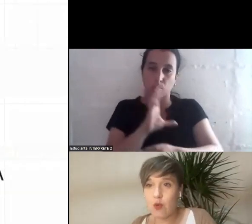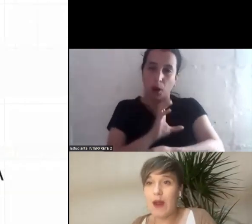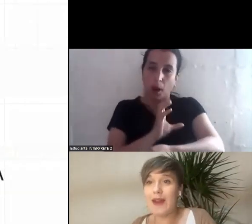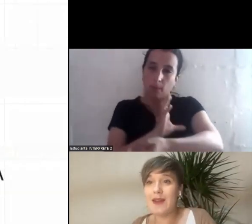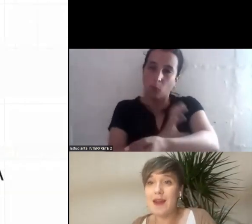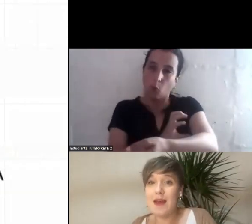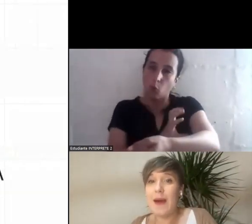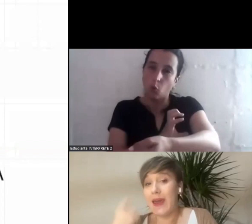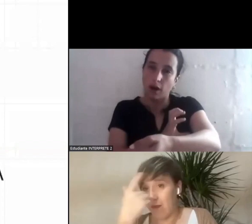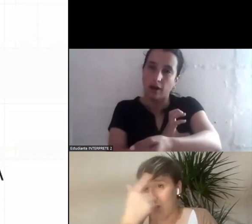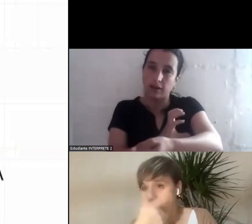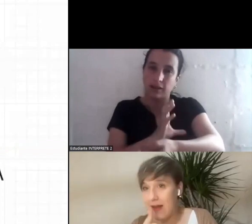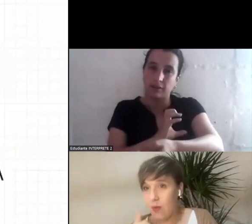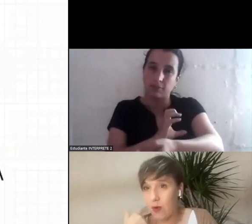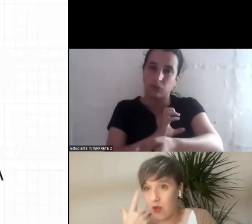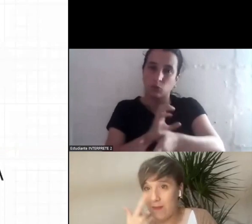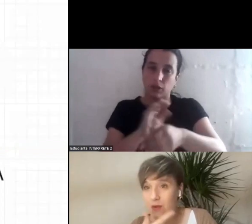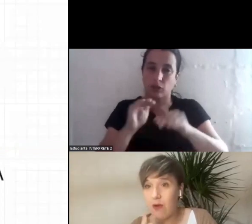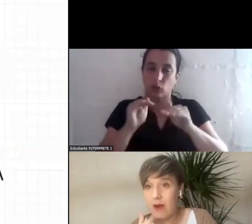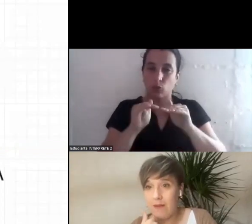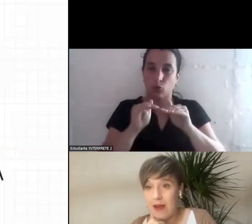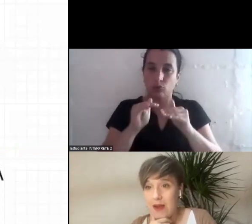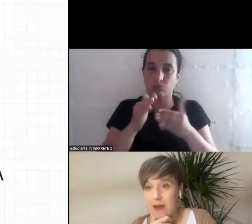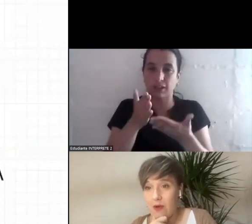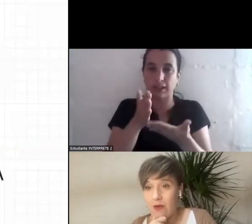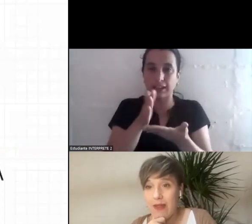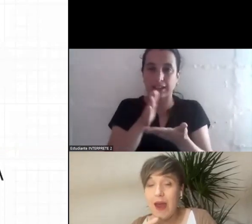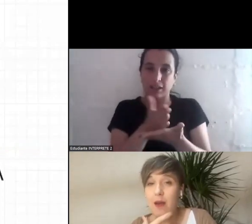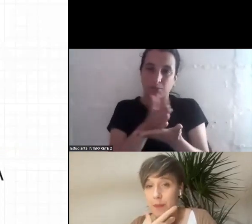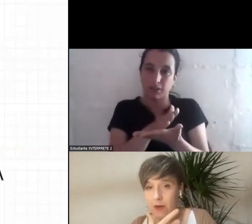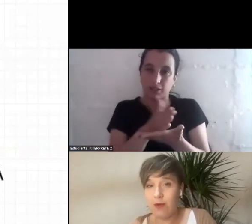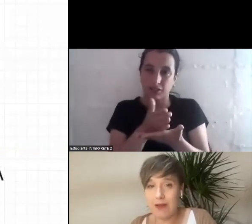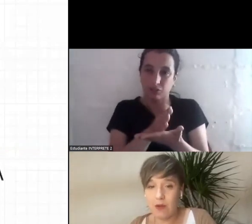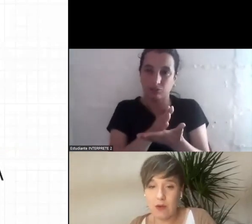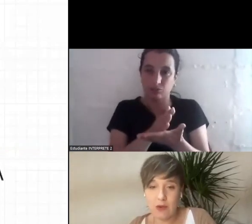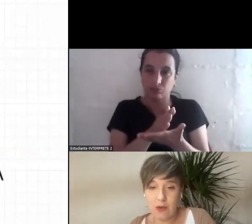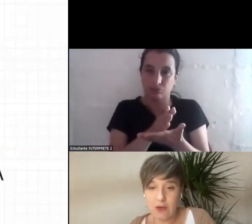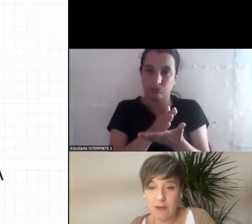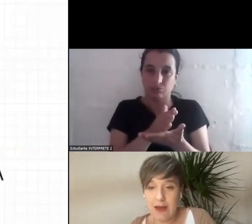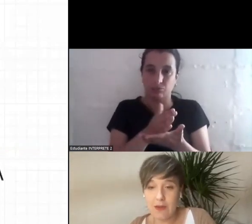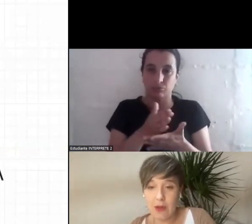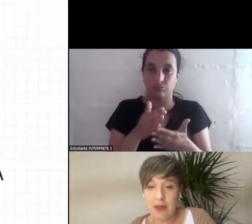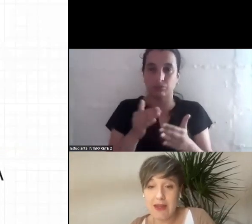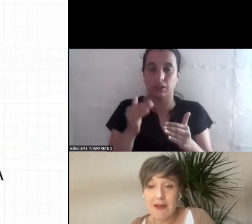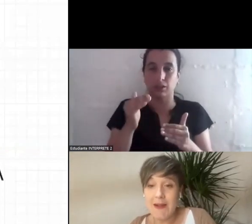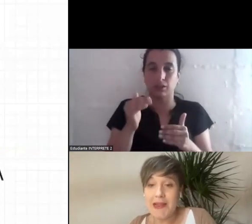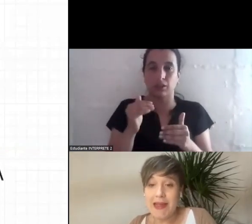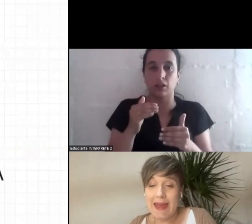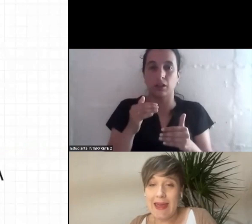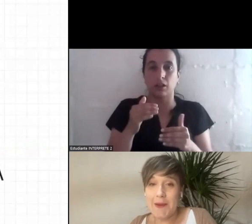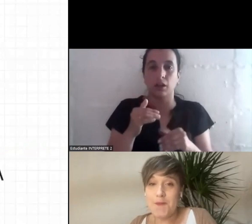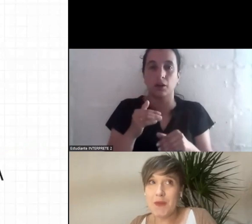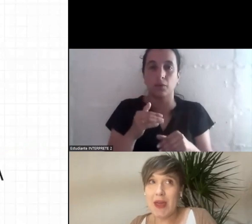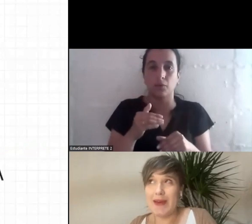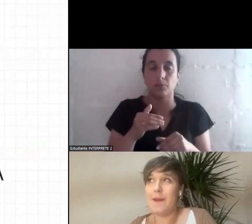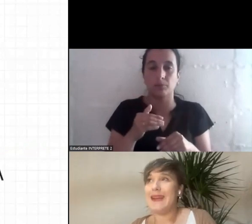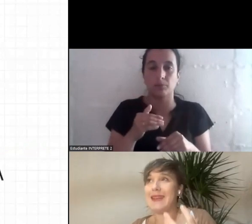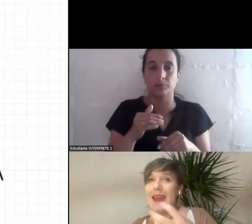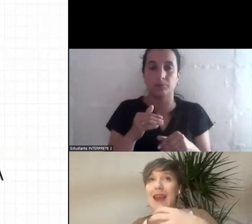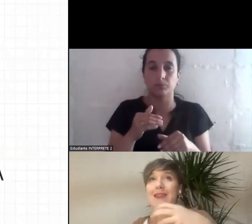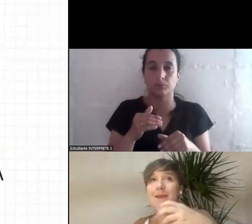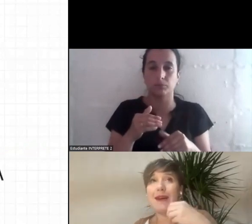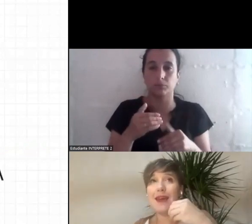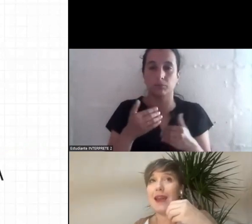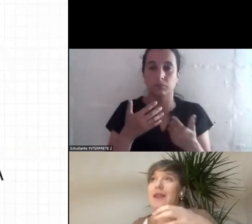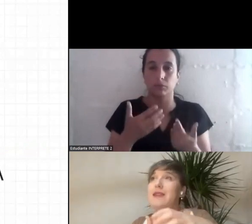niveles musculares. Aquí vamos a hablar un poquito más luego a nivel orofacial, pero a todos los tonos, ¿vale? Entonces, ¿qué pasa? Para